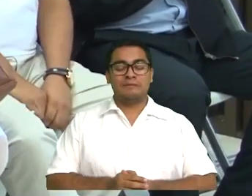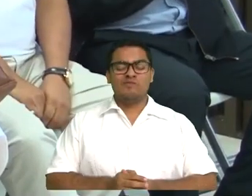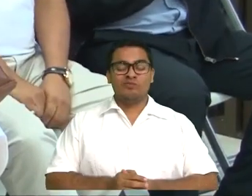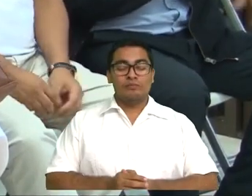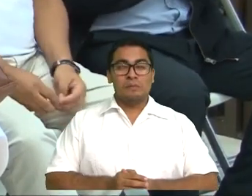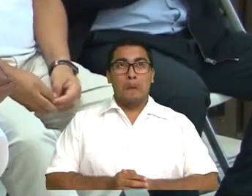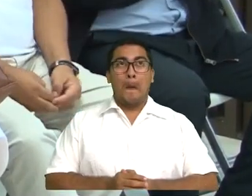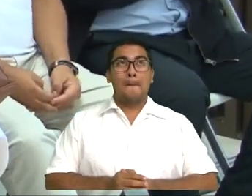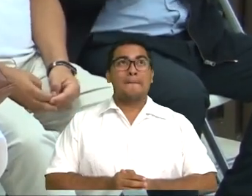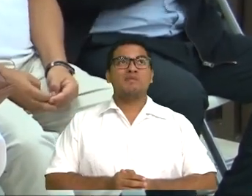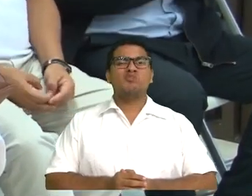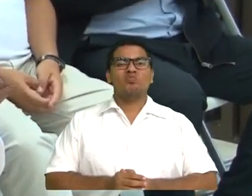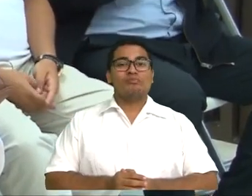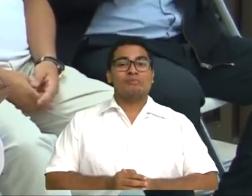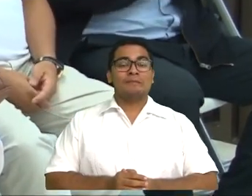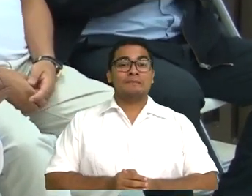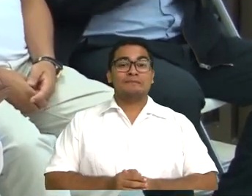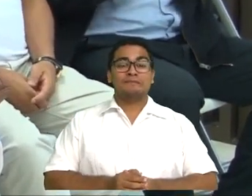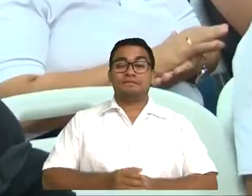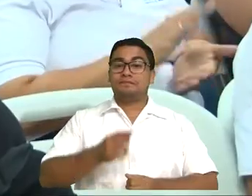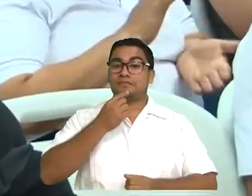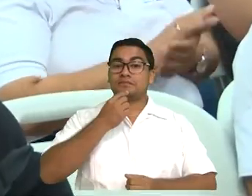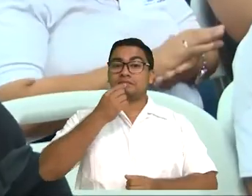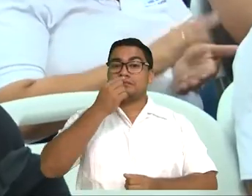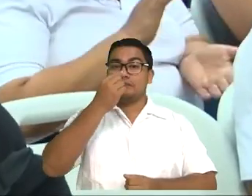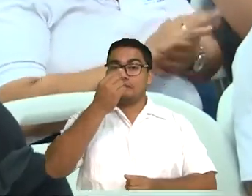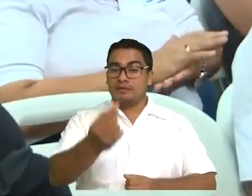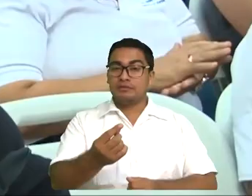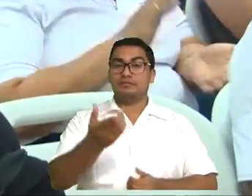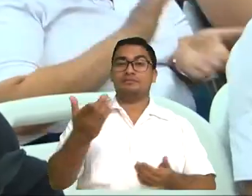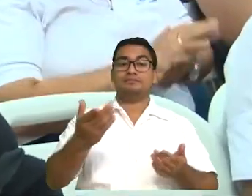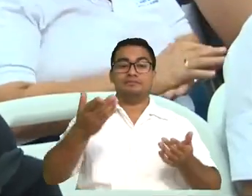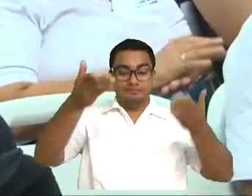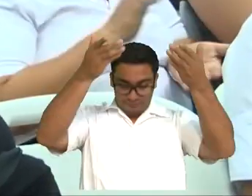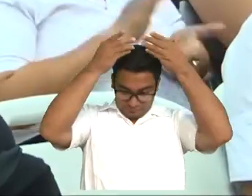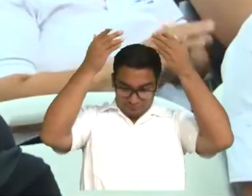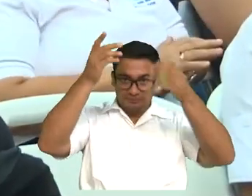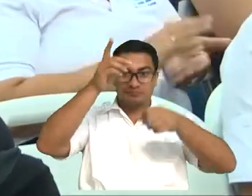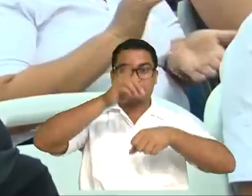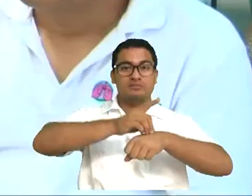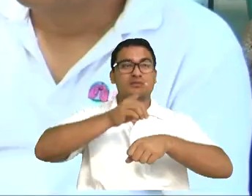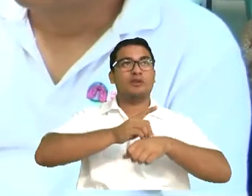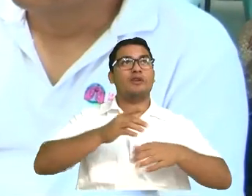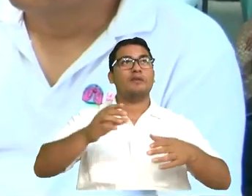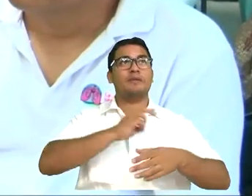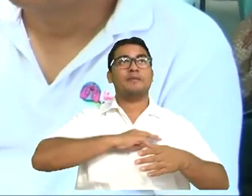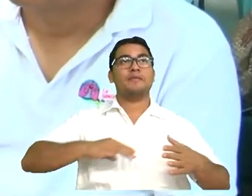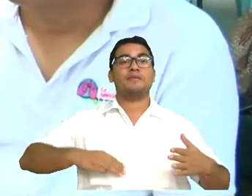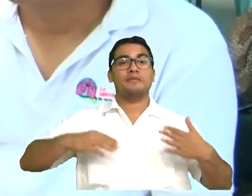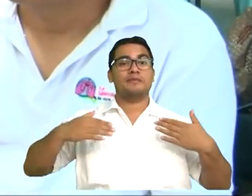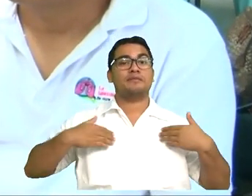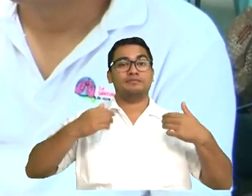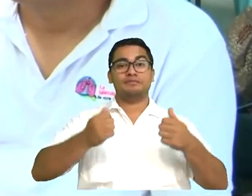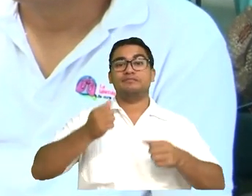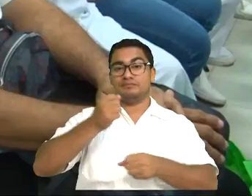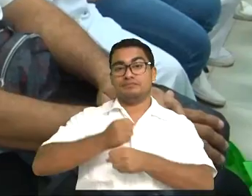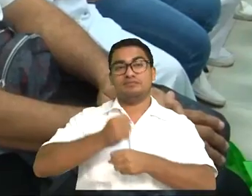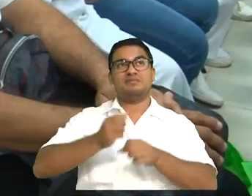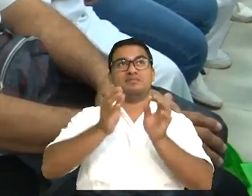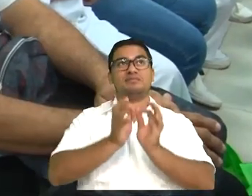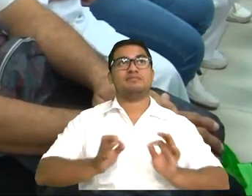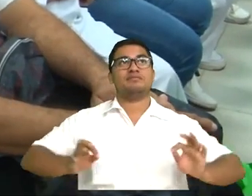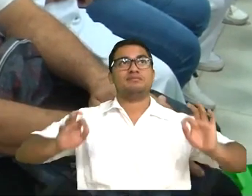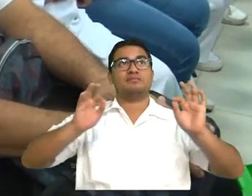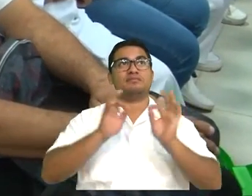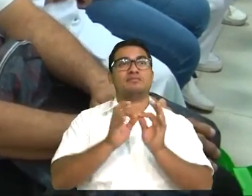Los trabajadores de la salud son los primeros en la línea de combate contra las enfermedades. Consciente del rol importante que juegan estos